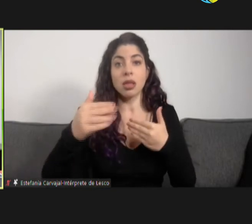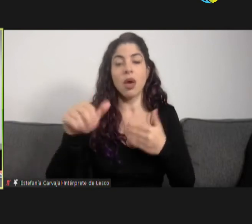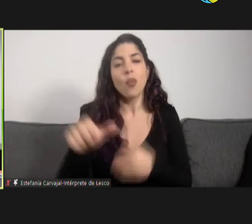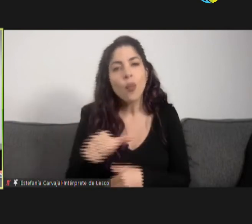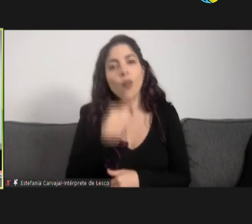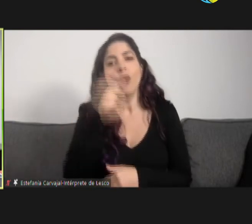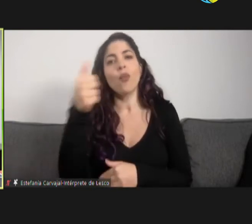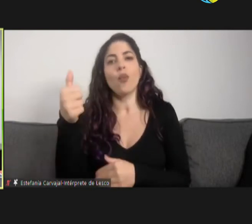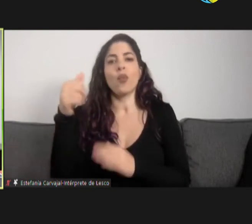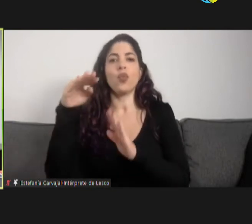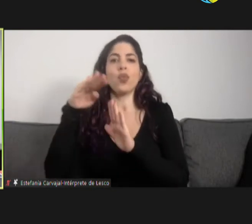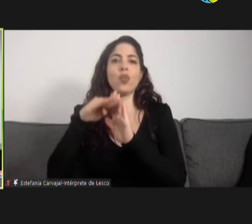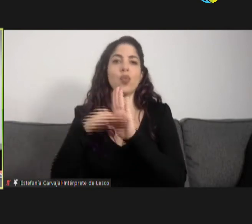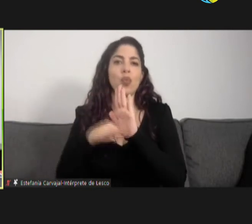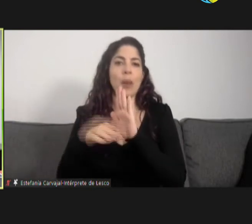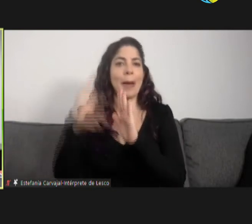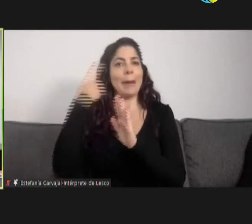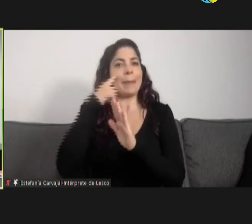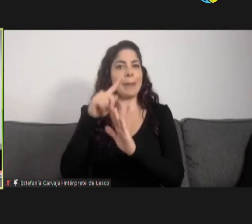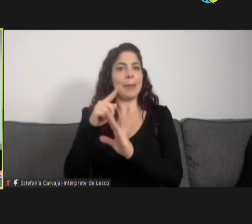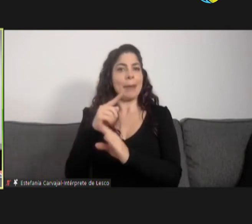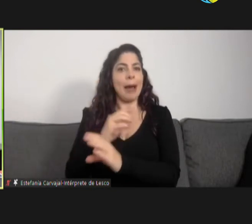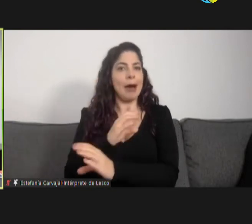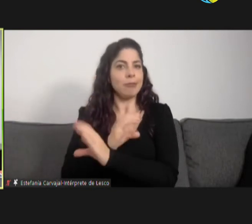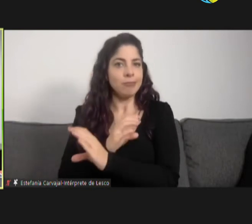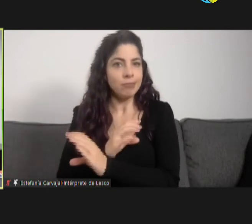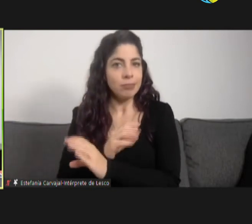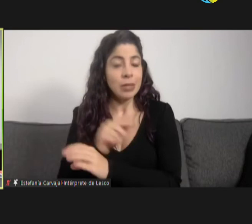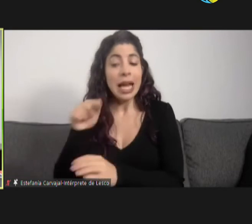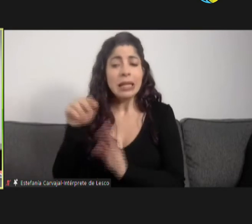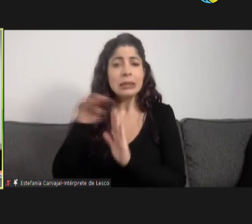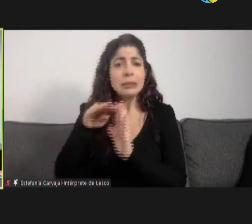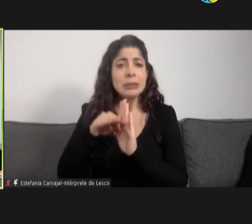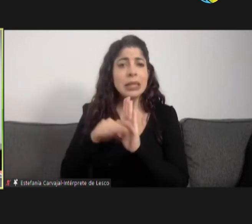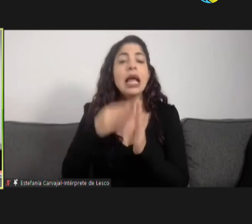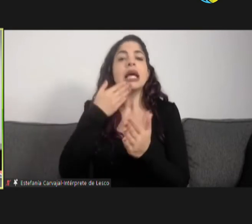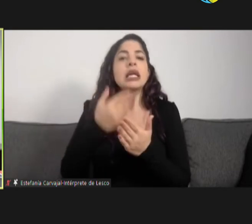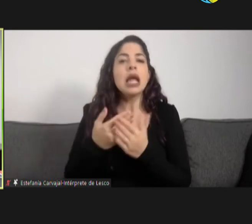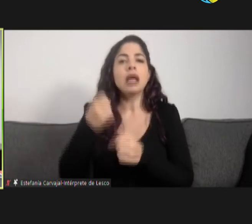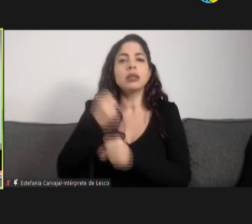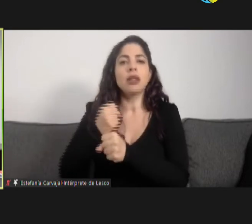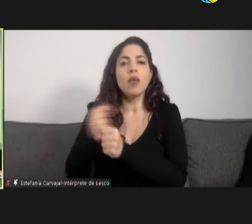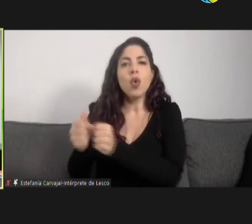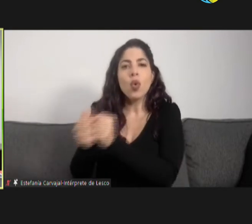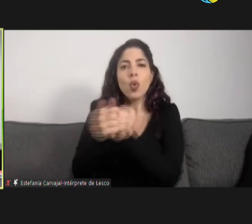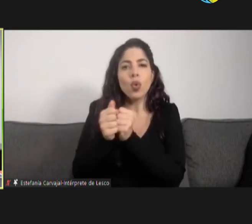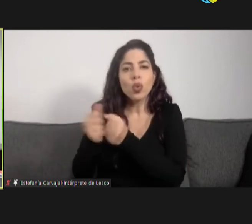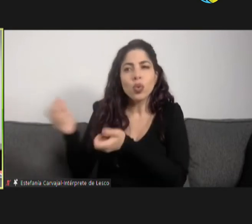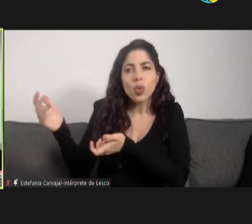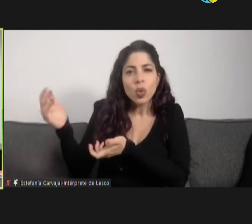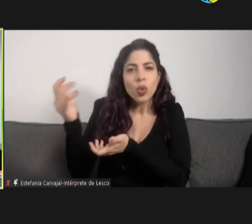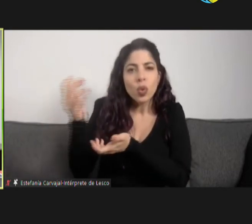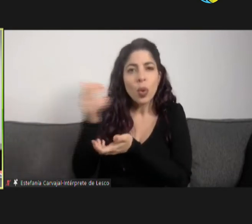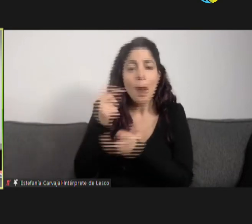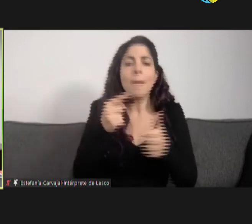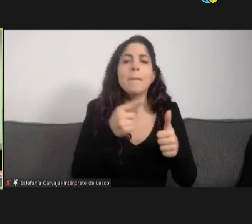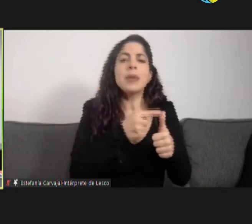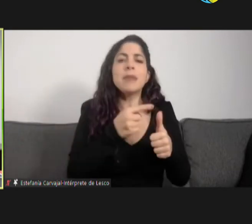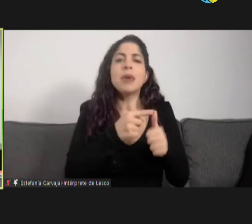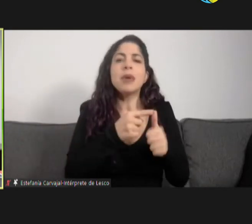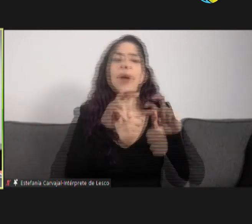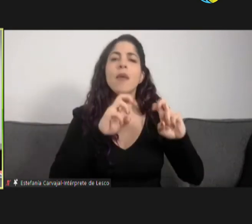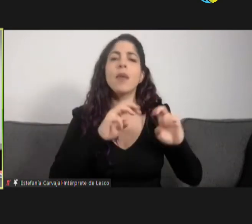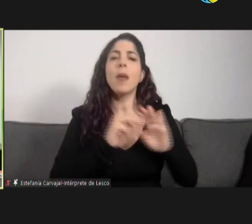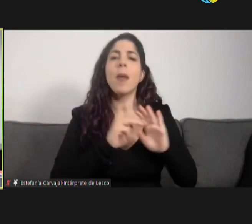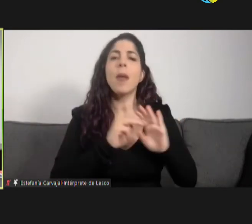de reforzamiento que justamente se han recopilado a partir de ese trabajo conjunto. Una, la revisión del modelo de